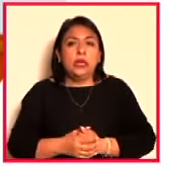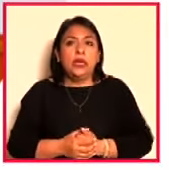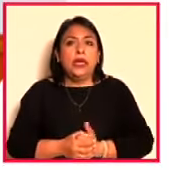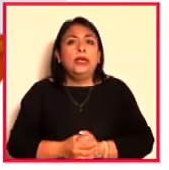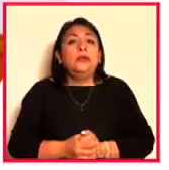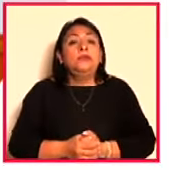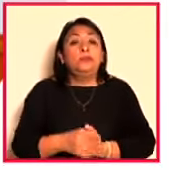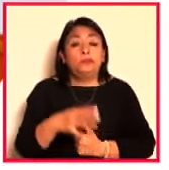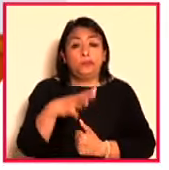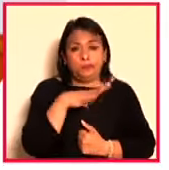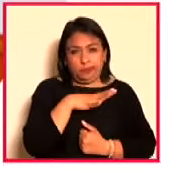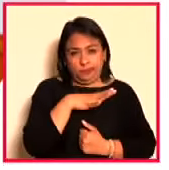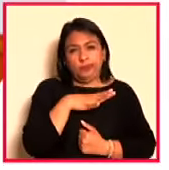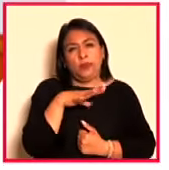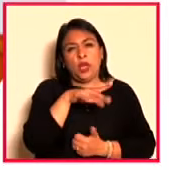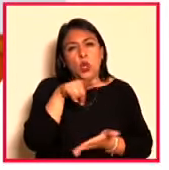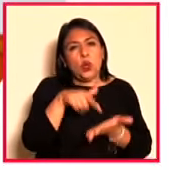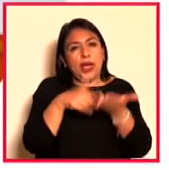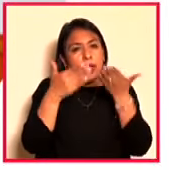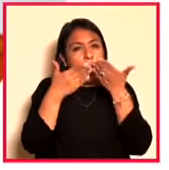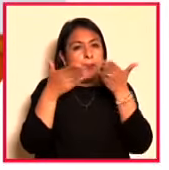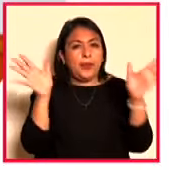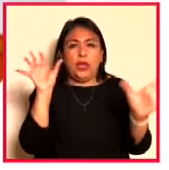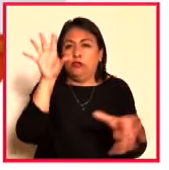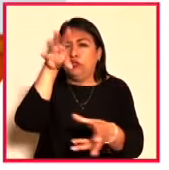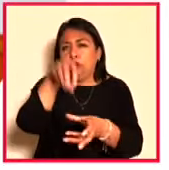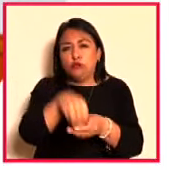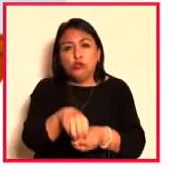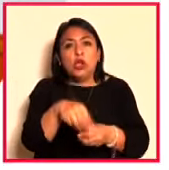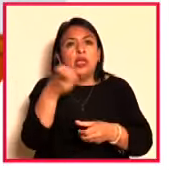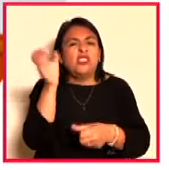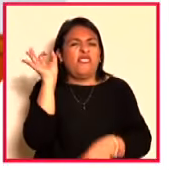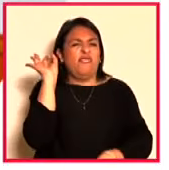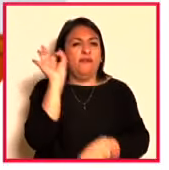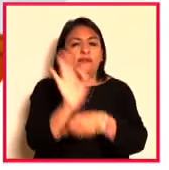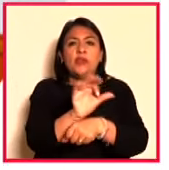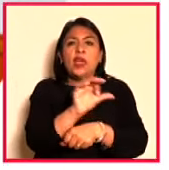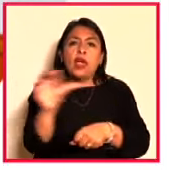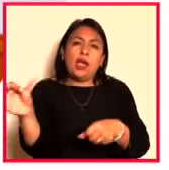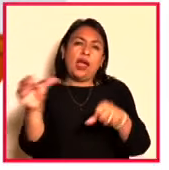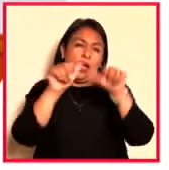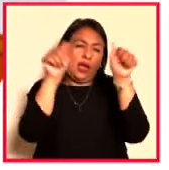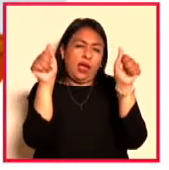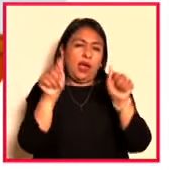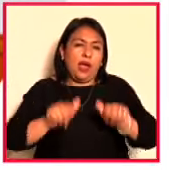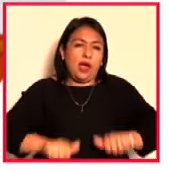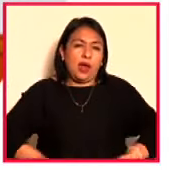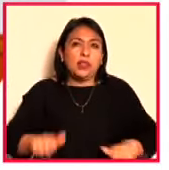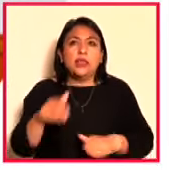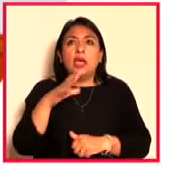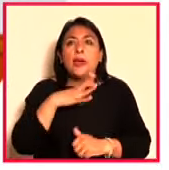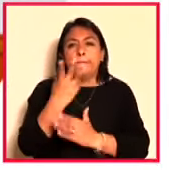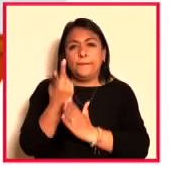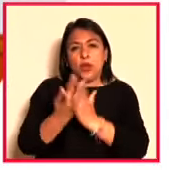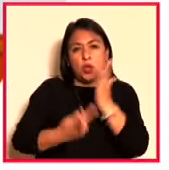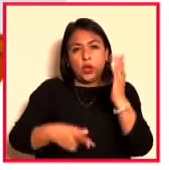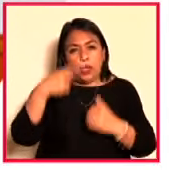Tener espacios abiertos a la inclusión le da más fortaleza en la formación artística. Tenemos programas para